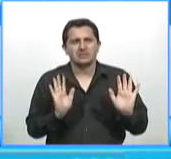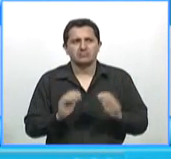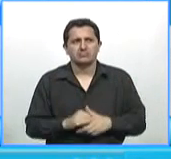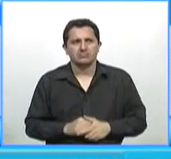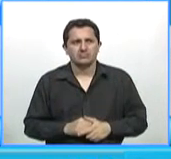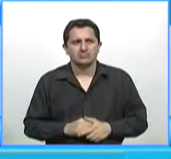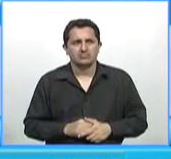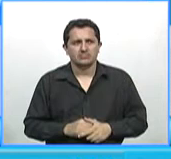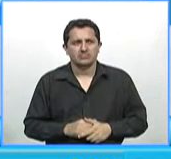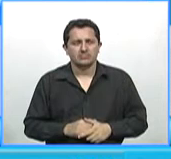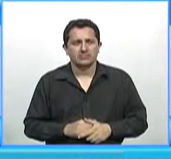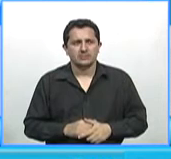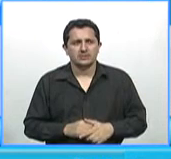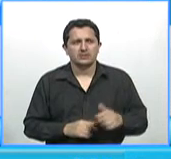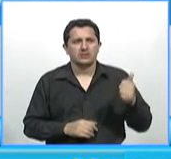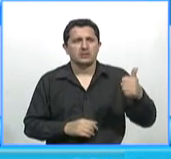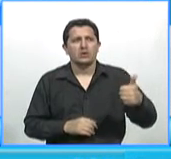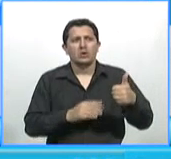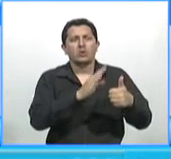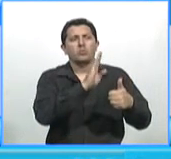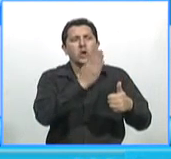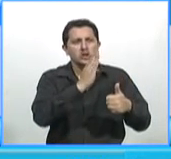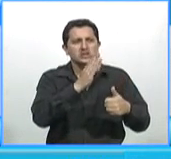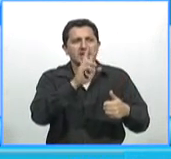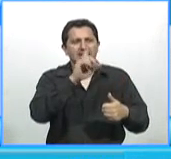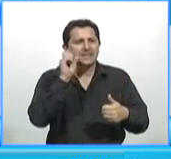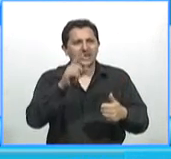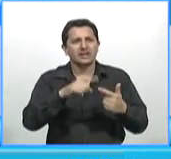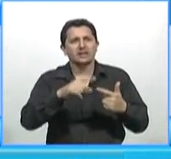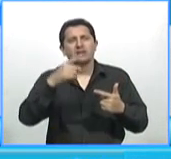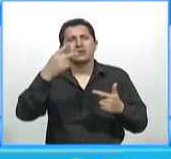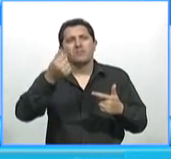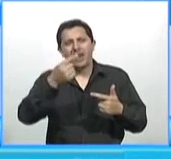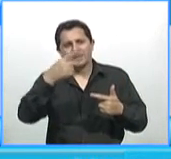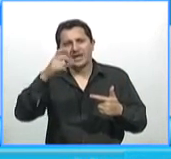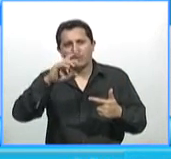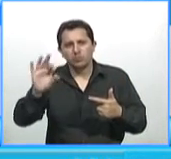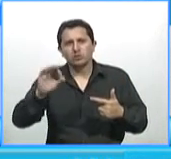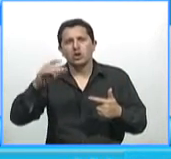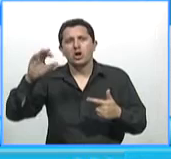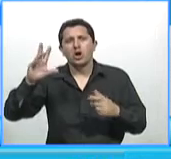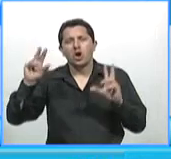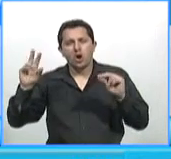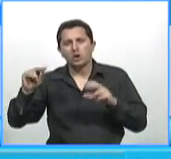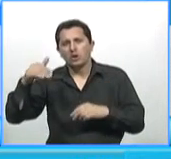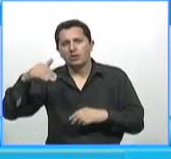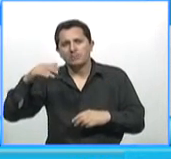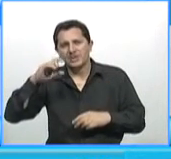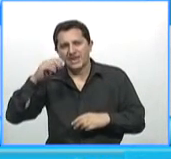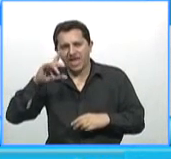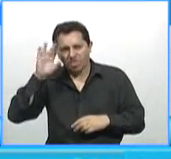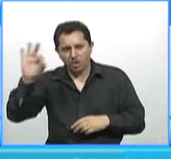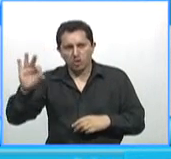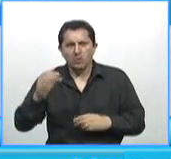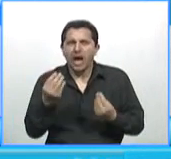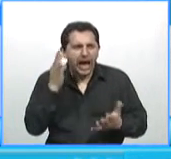están. Mirá, perfecto. Bronce para el Chapa, plata para Santi Capurro, oro para Gaby, Gaby Minadeo. Sí. ¿Por